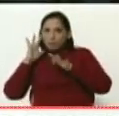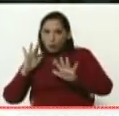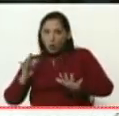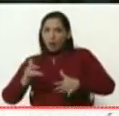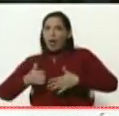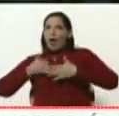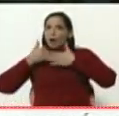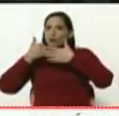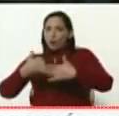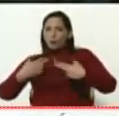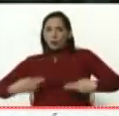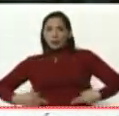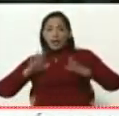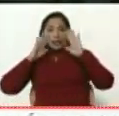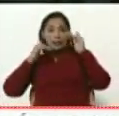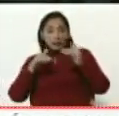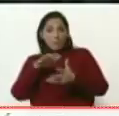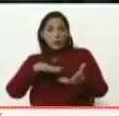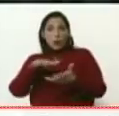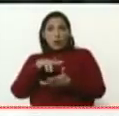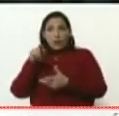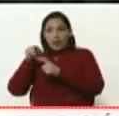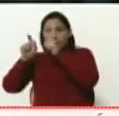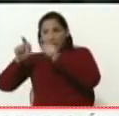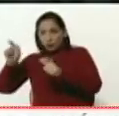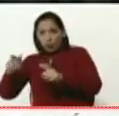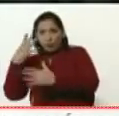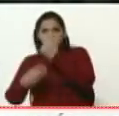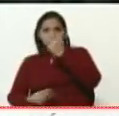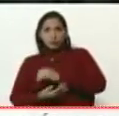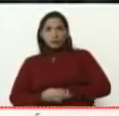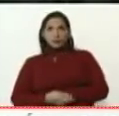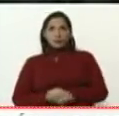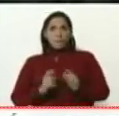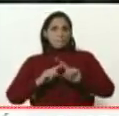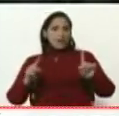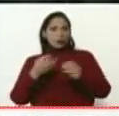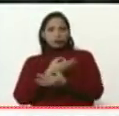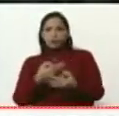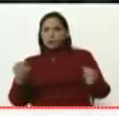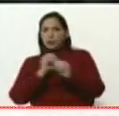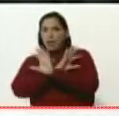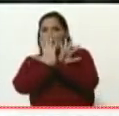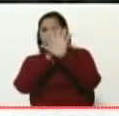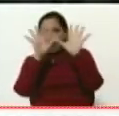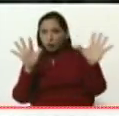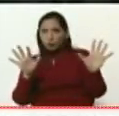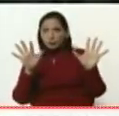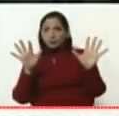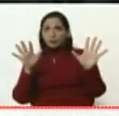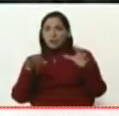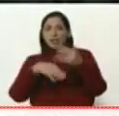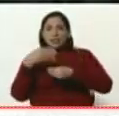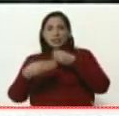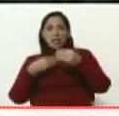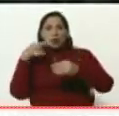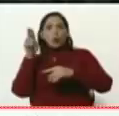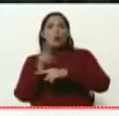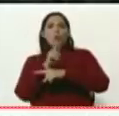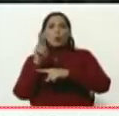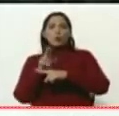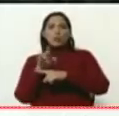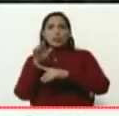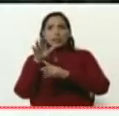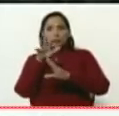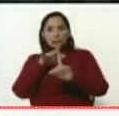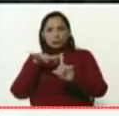atender las situaciones de esta gente. Pero ya queda perfectamente claro que lo que hicieron fue utilizarlo, los